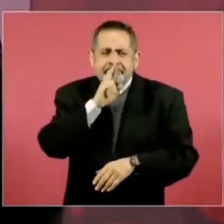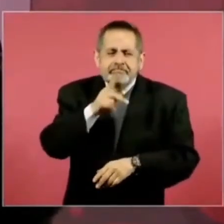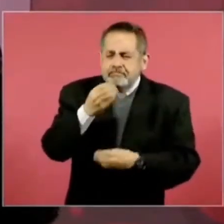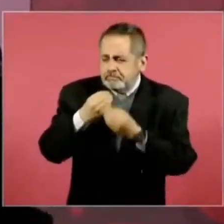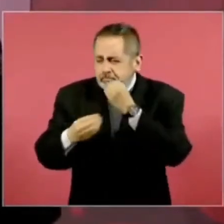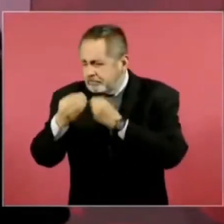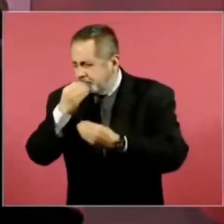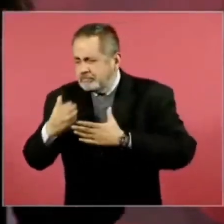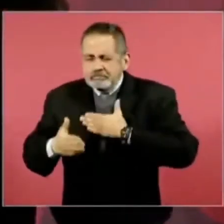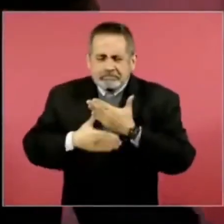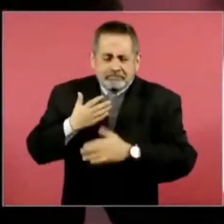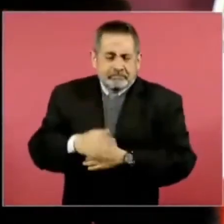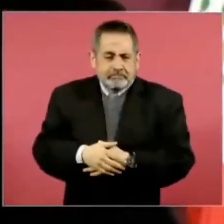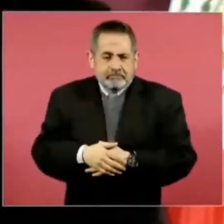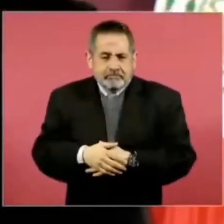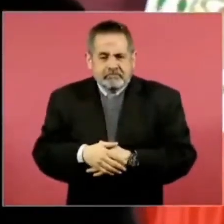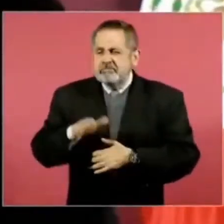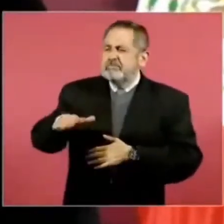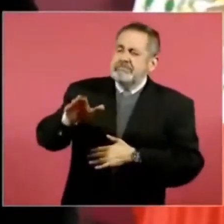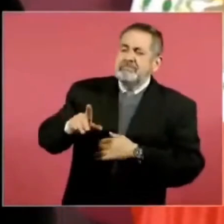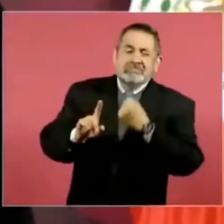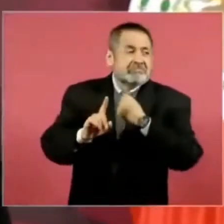Es que se está destruyendo el país. No